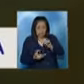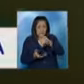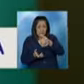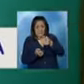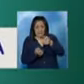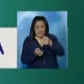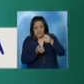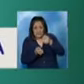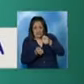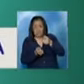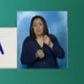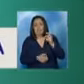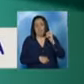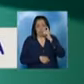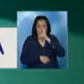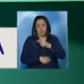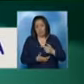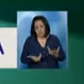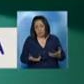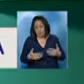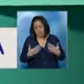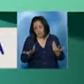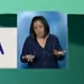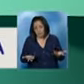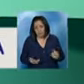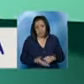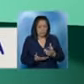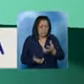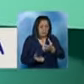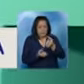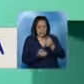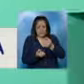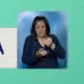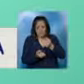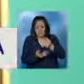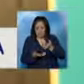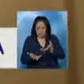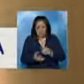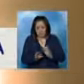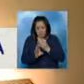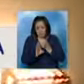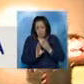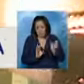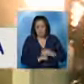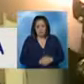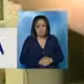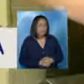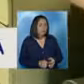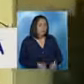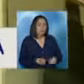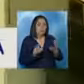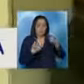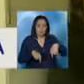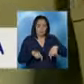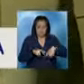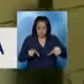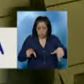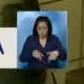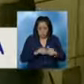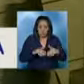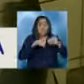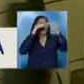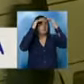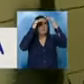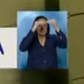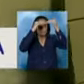el espacio que deja el marco hace dificultoso que el extintor sea extraído a través de la puerta. Ahora, en cuanto a este lugar, aquí en el techo,